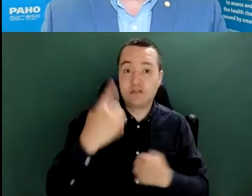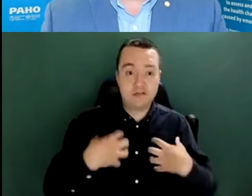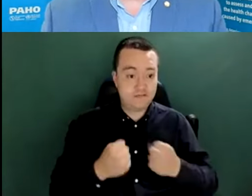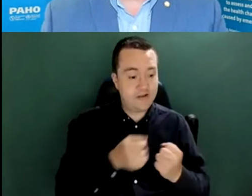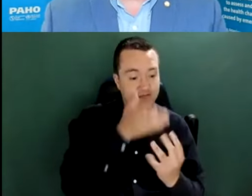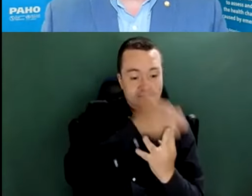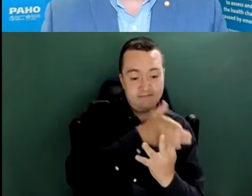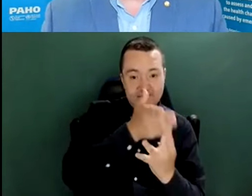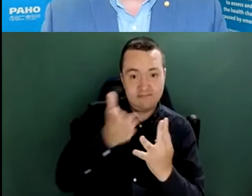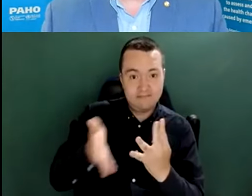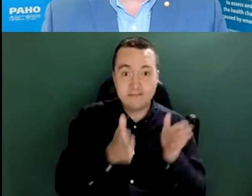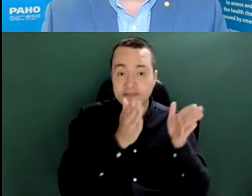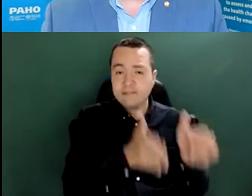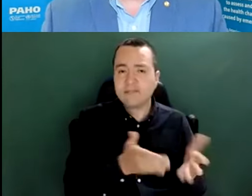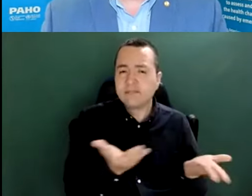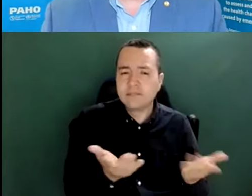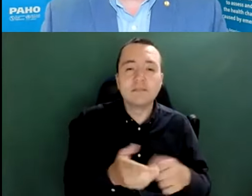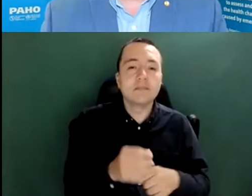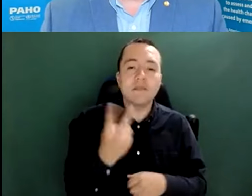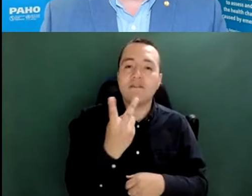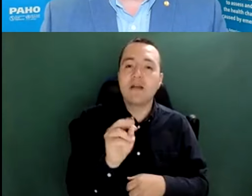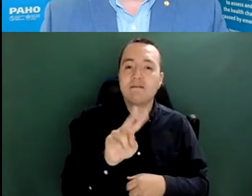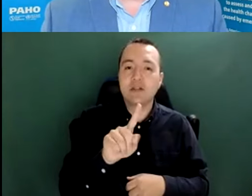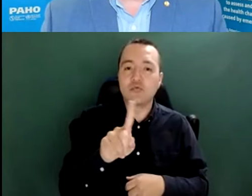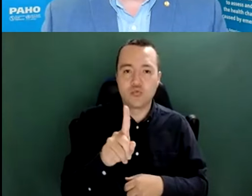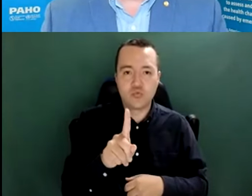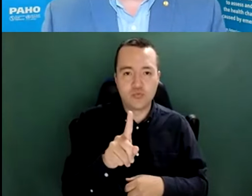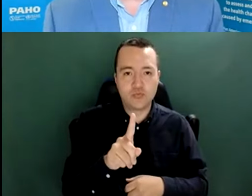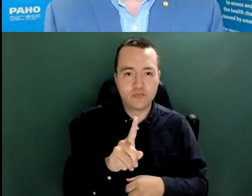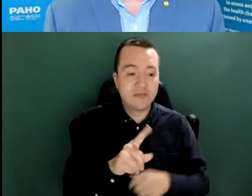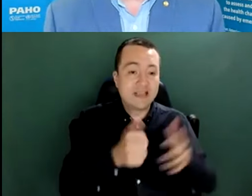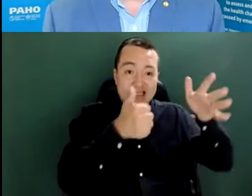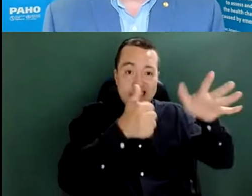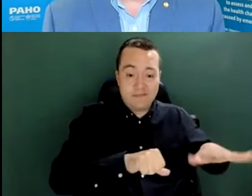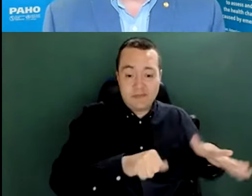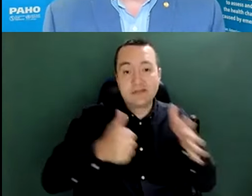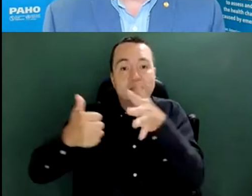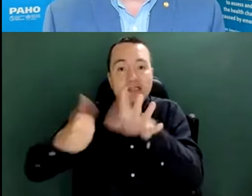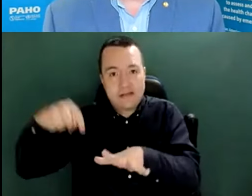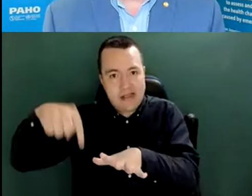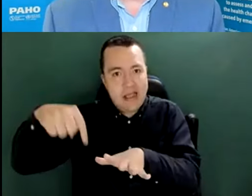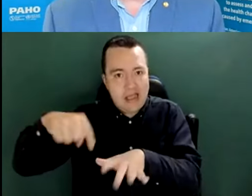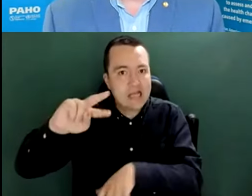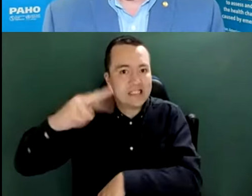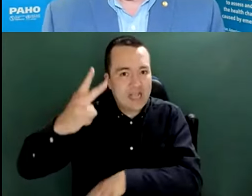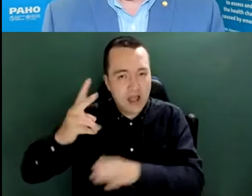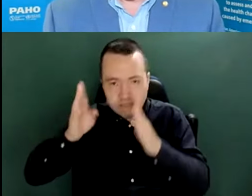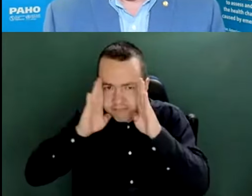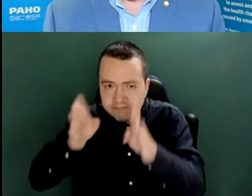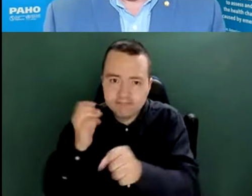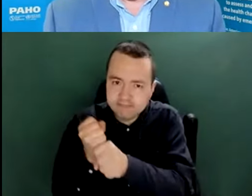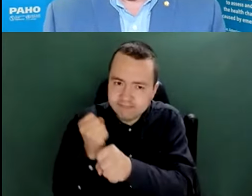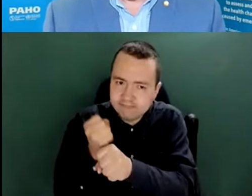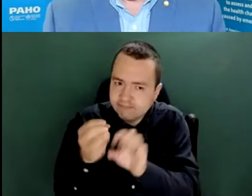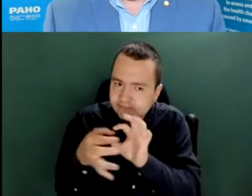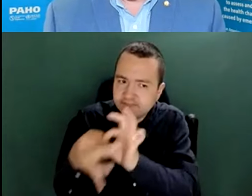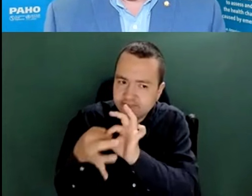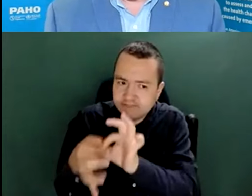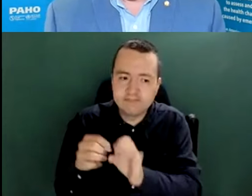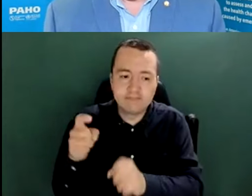segunda mitad del 2021 y estamos empezando a la fase 2 y seguir trabajando con la OPS. Y en la